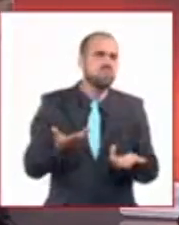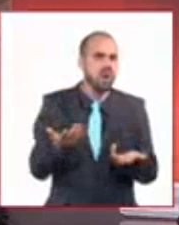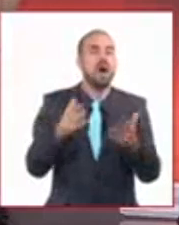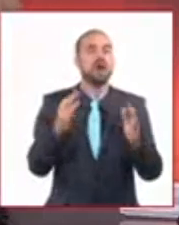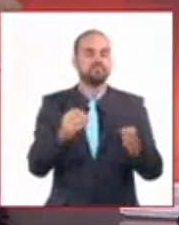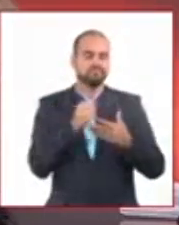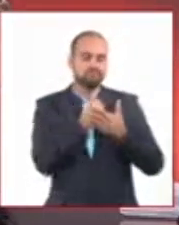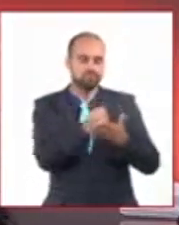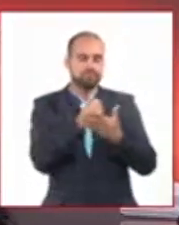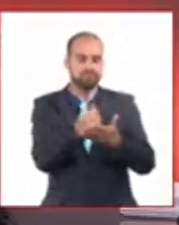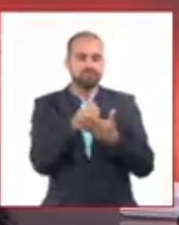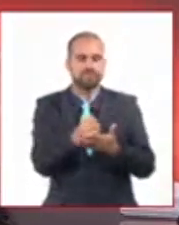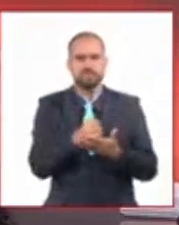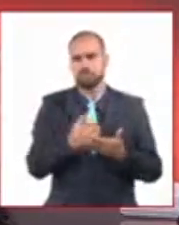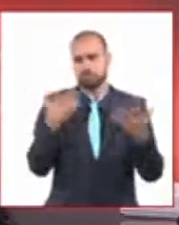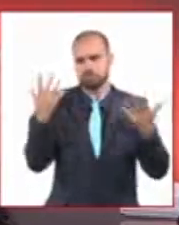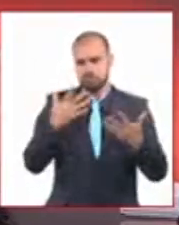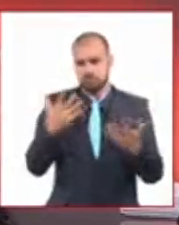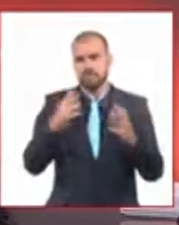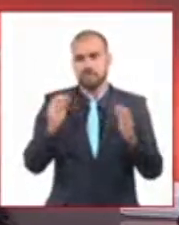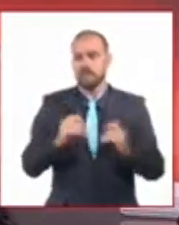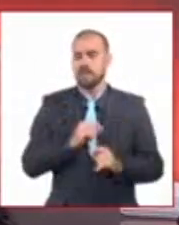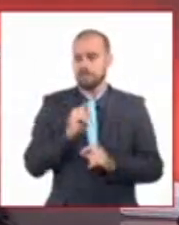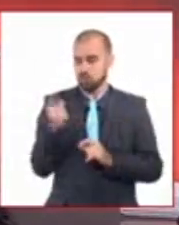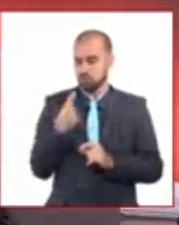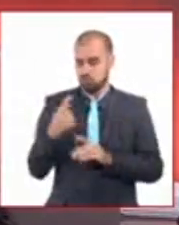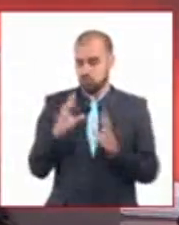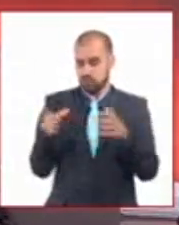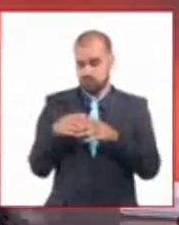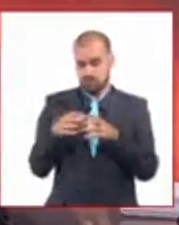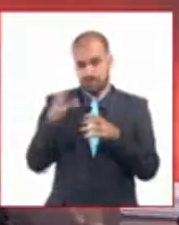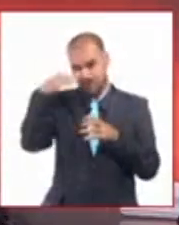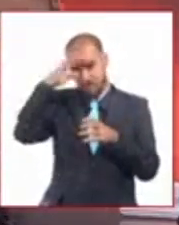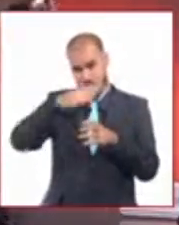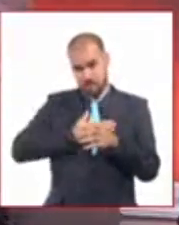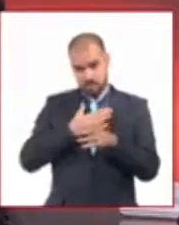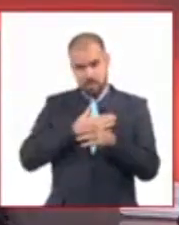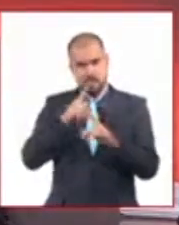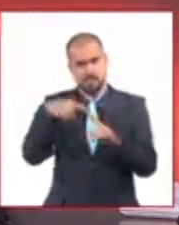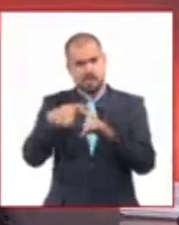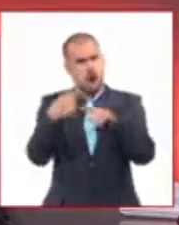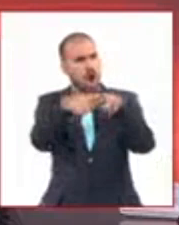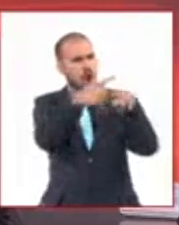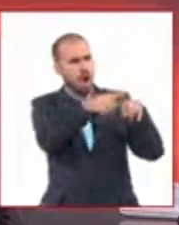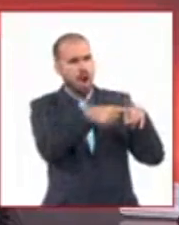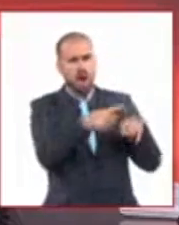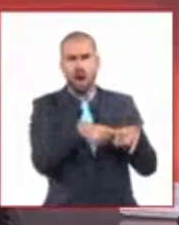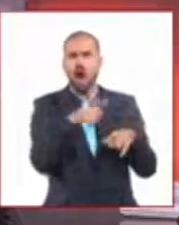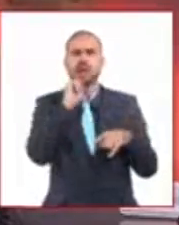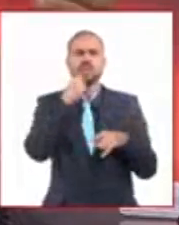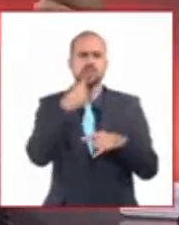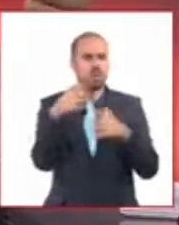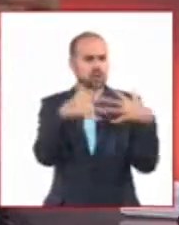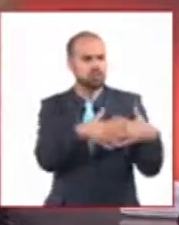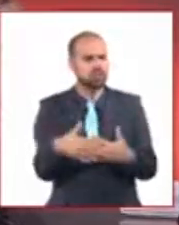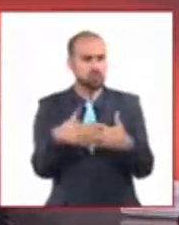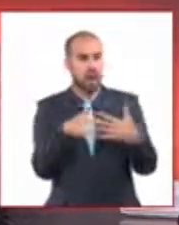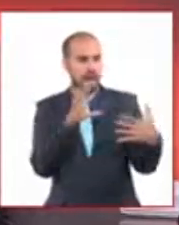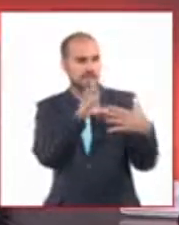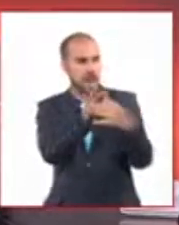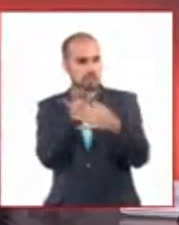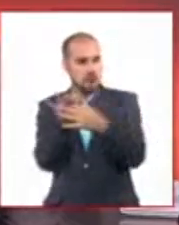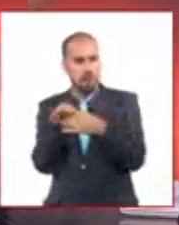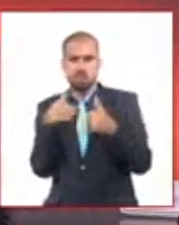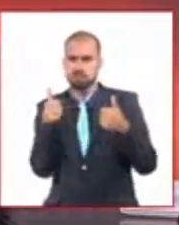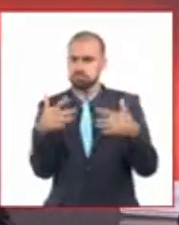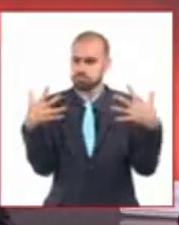entre nuestro representante de la sociedad civil y el resto de la sociedad civil norteamericana incluso fui testigo algunos diálogos